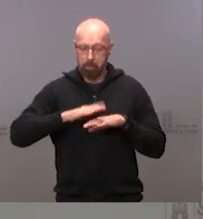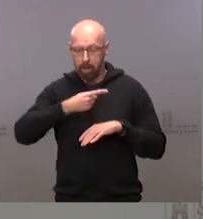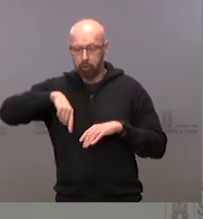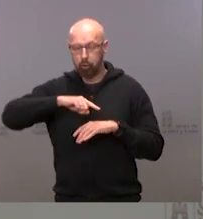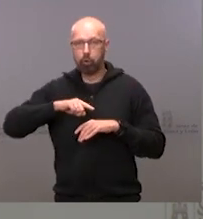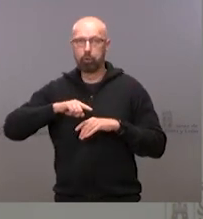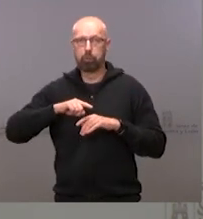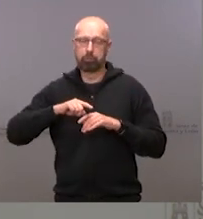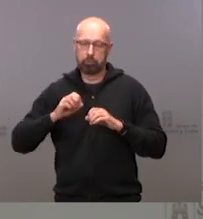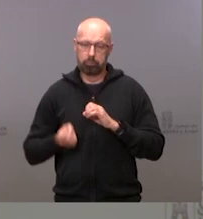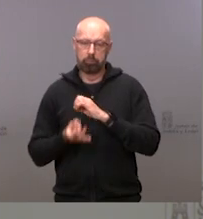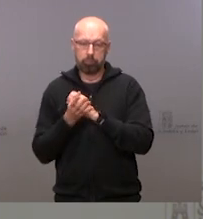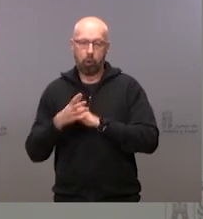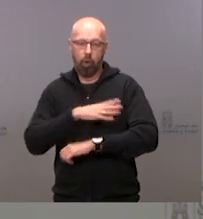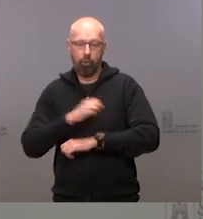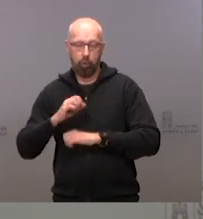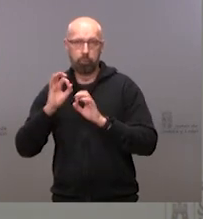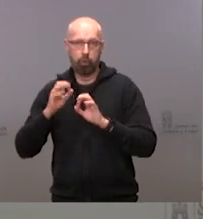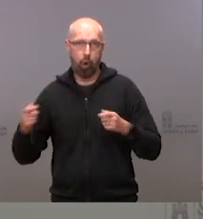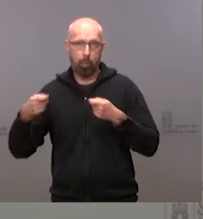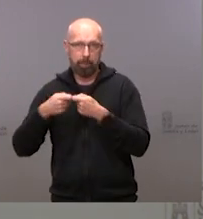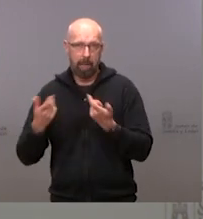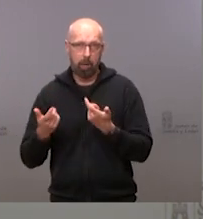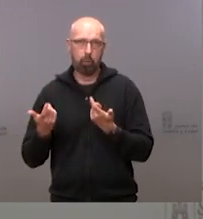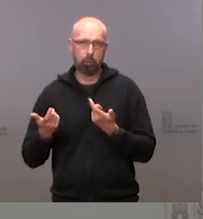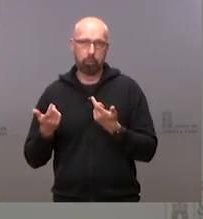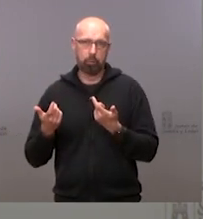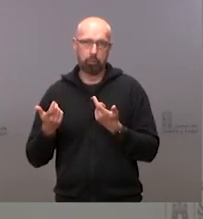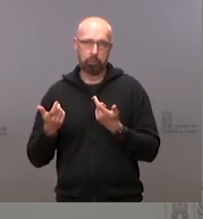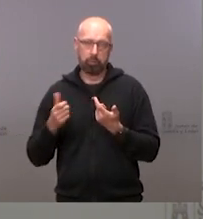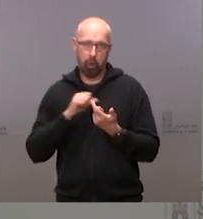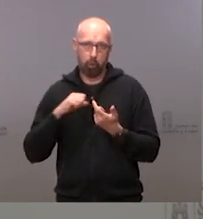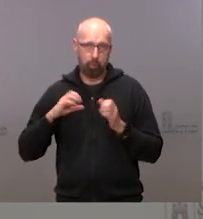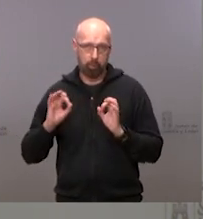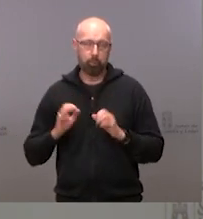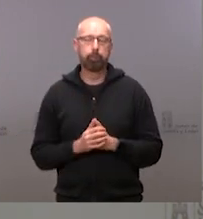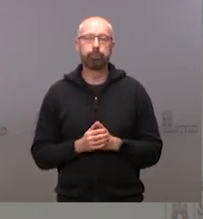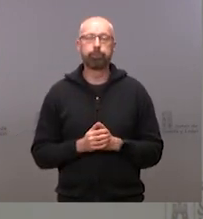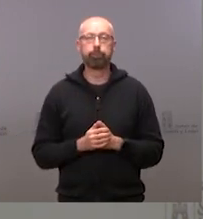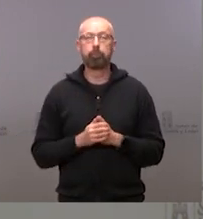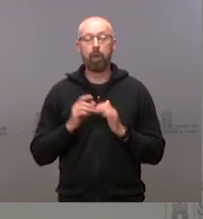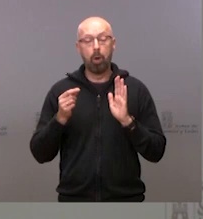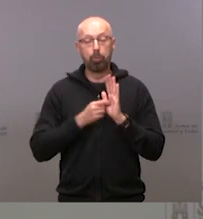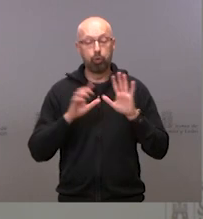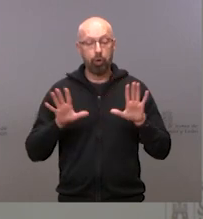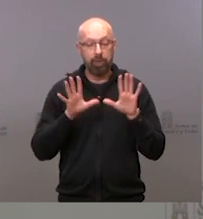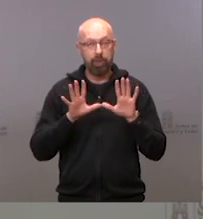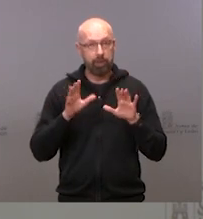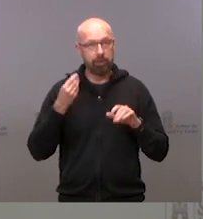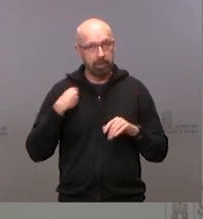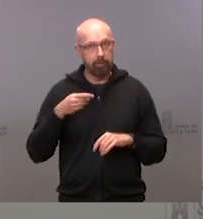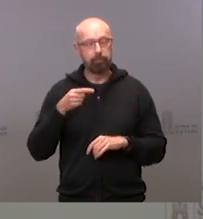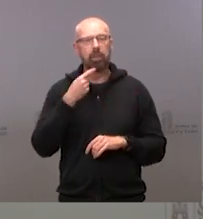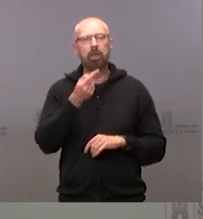fondo de ayudas complementario con carácter autonómico y decimos hemos reiterado la necesidad